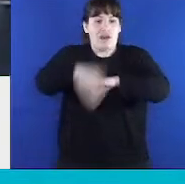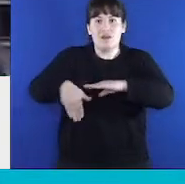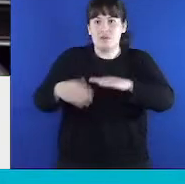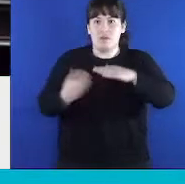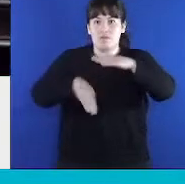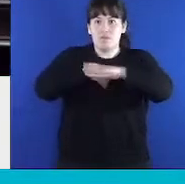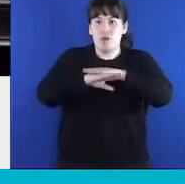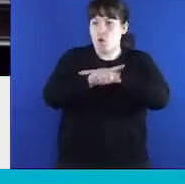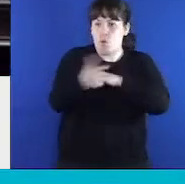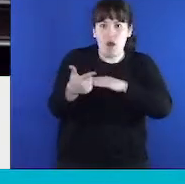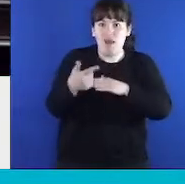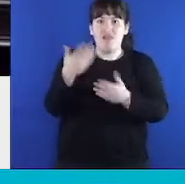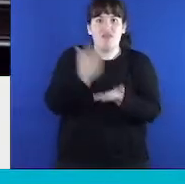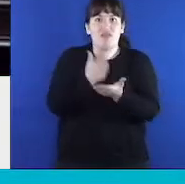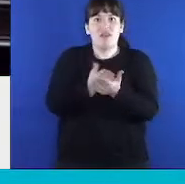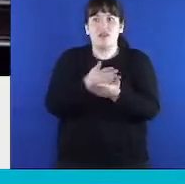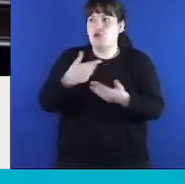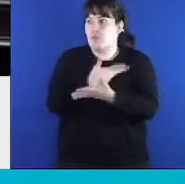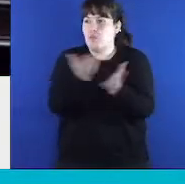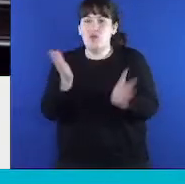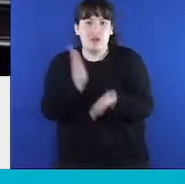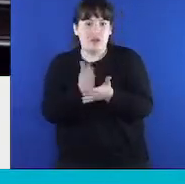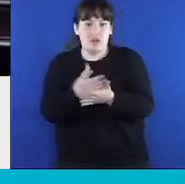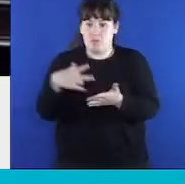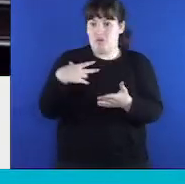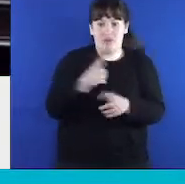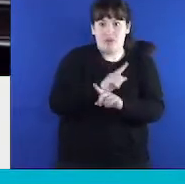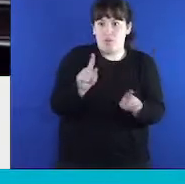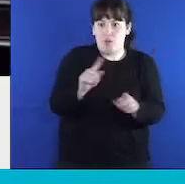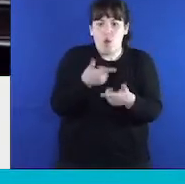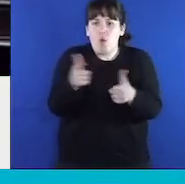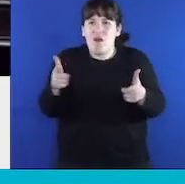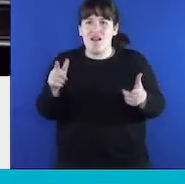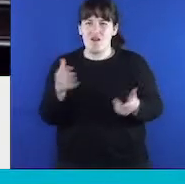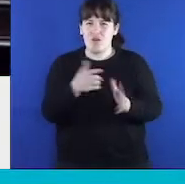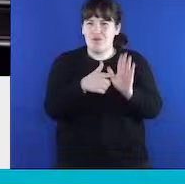porque no están en la ley. Entonces,